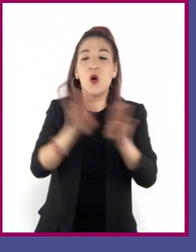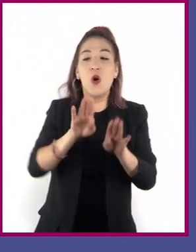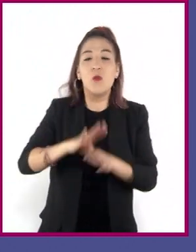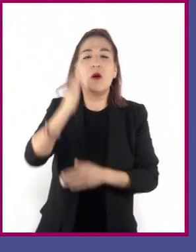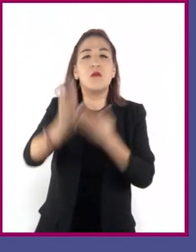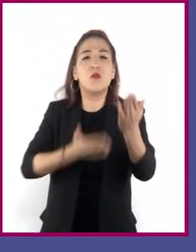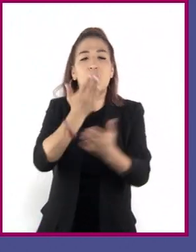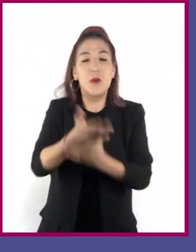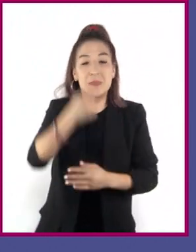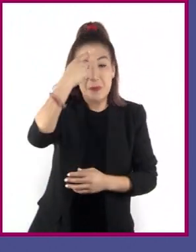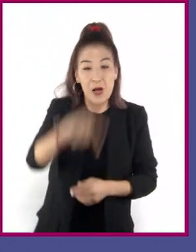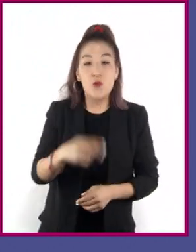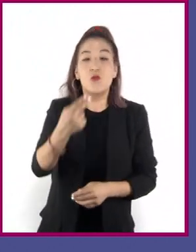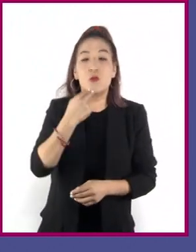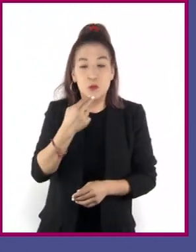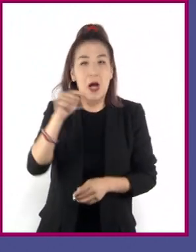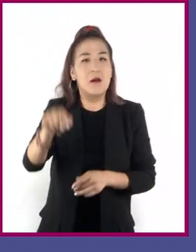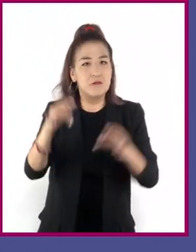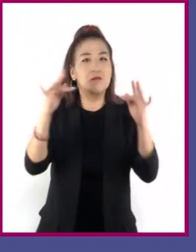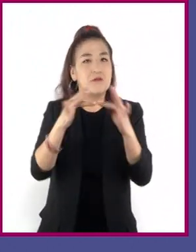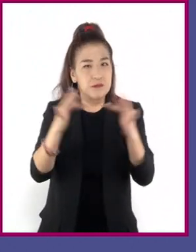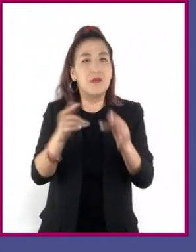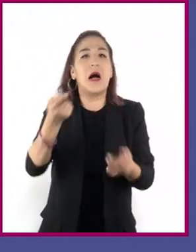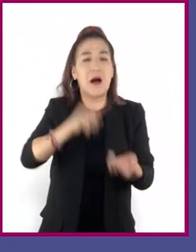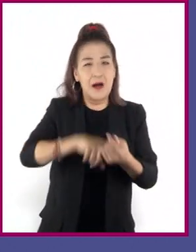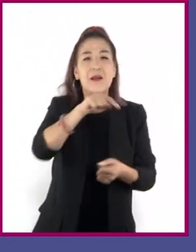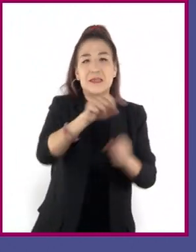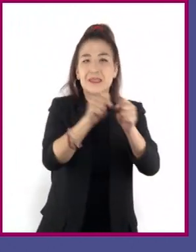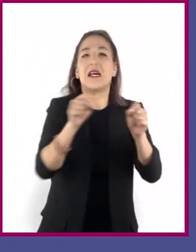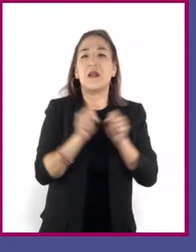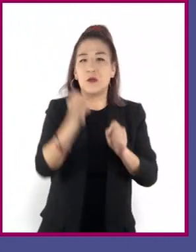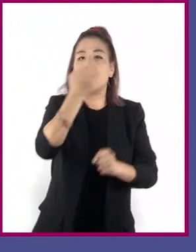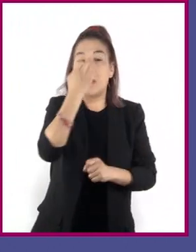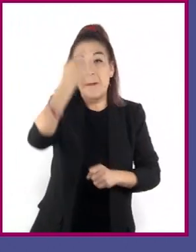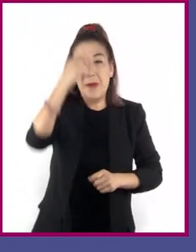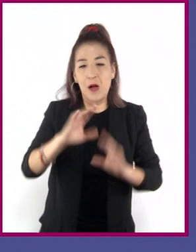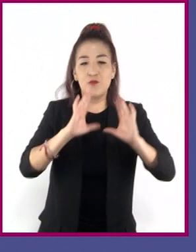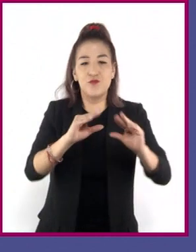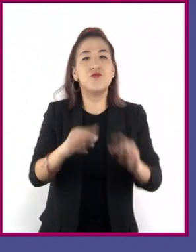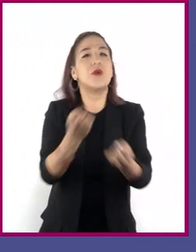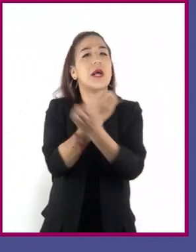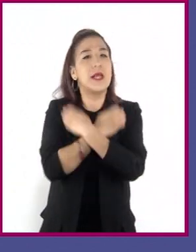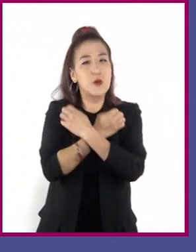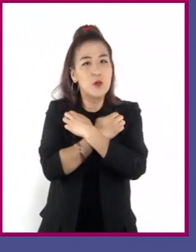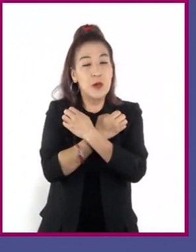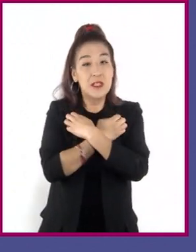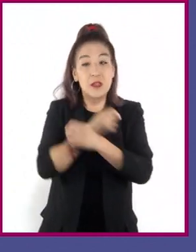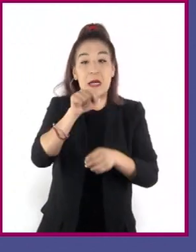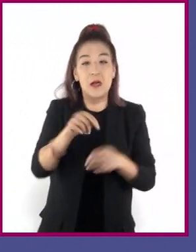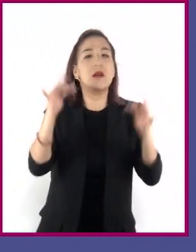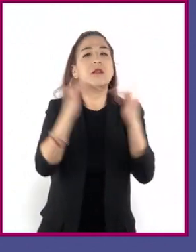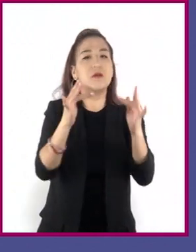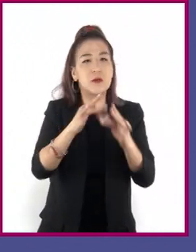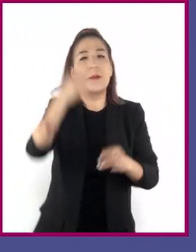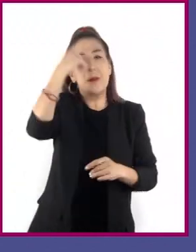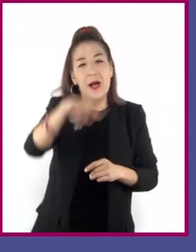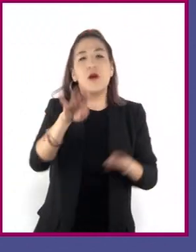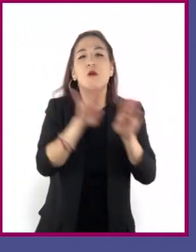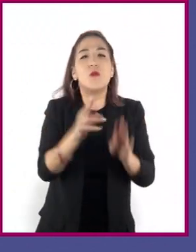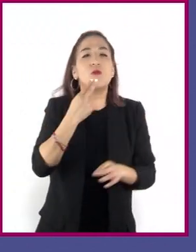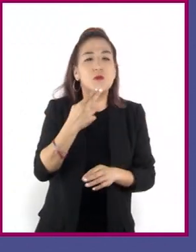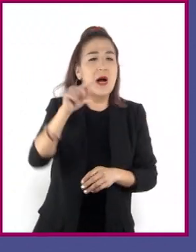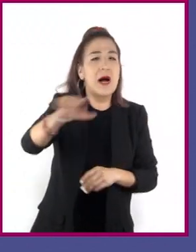el uso del teléfono celular en las aulas como un recurso educativo para así poder enseñar a las niñas